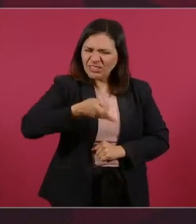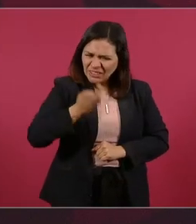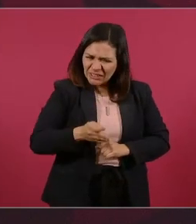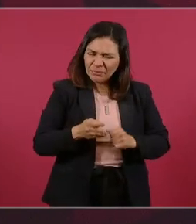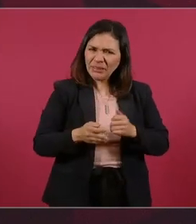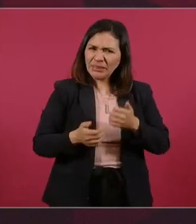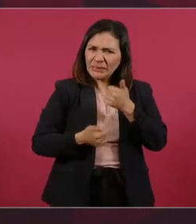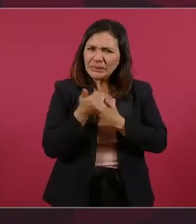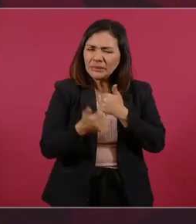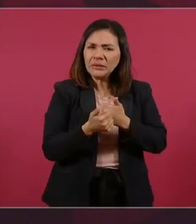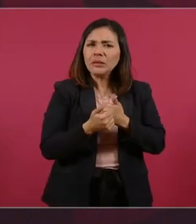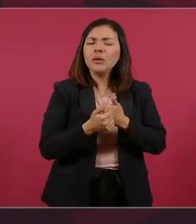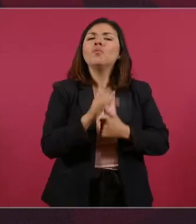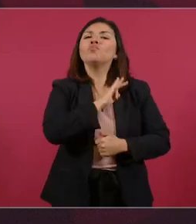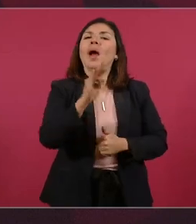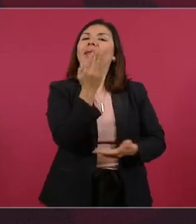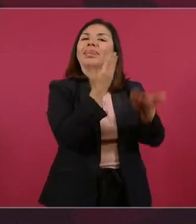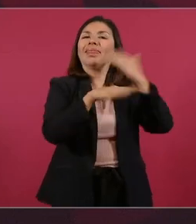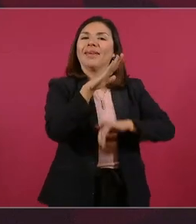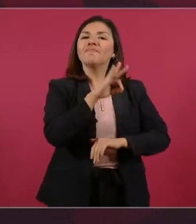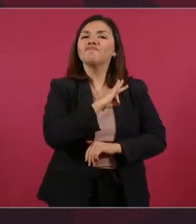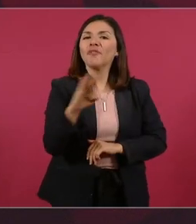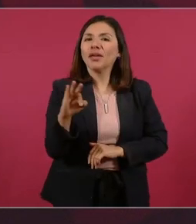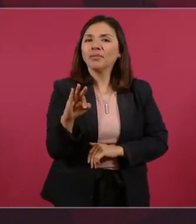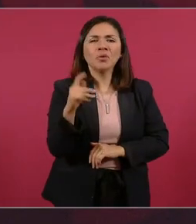lo difícil se logra.